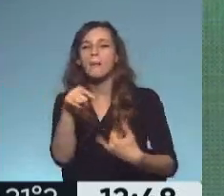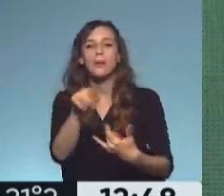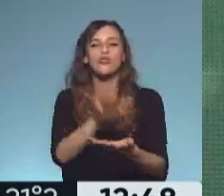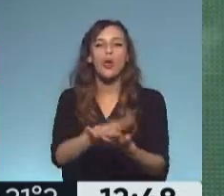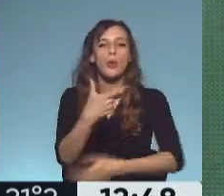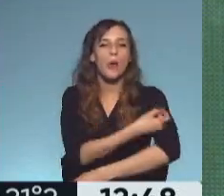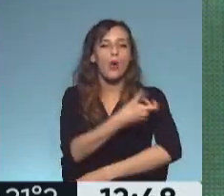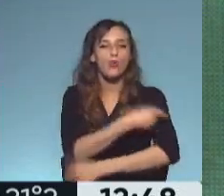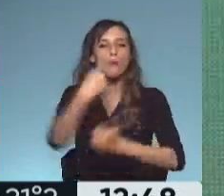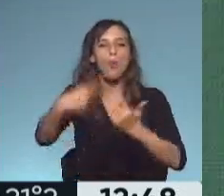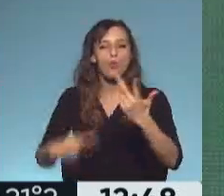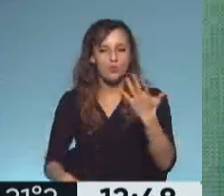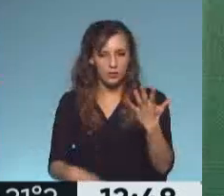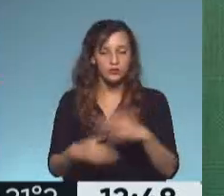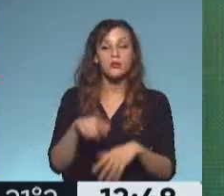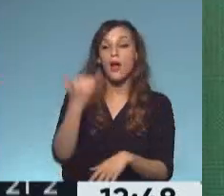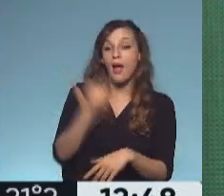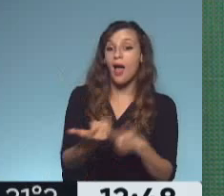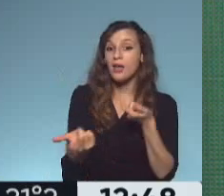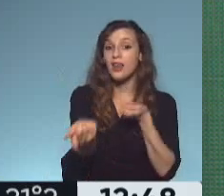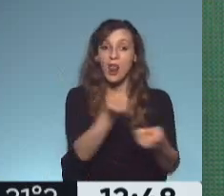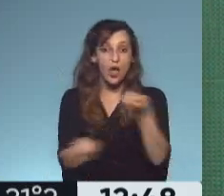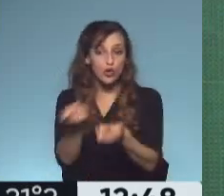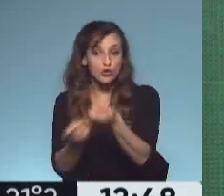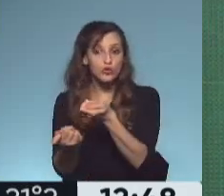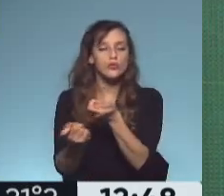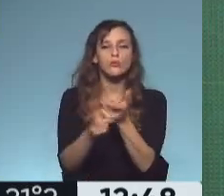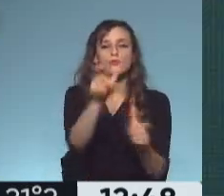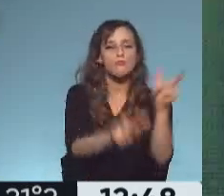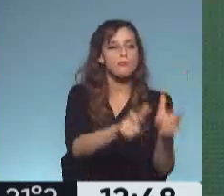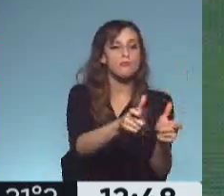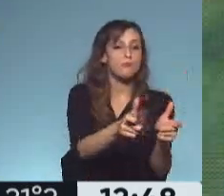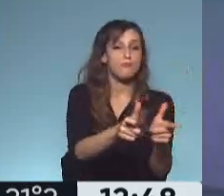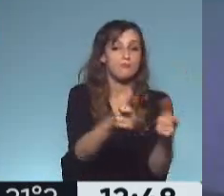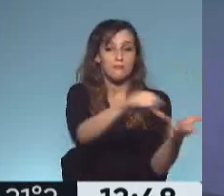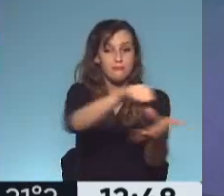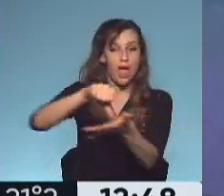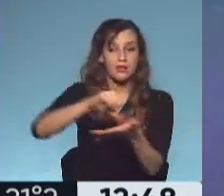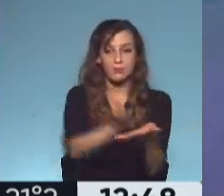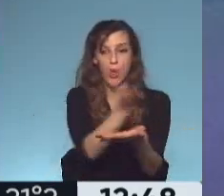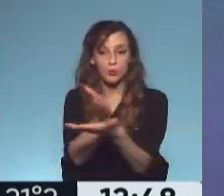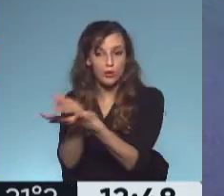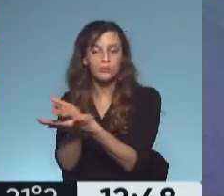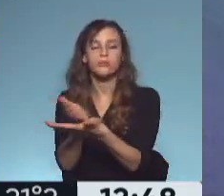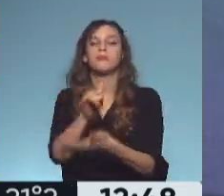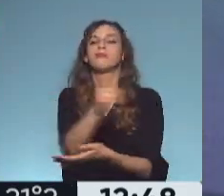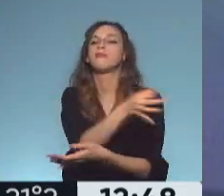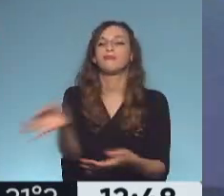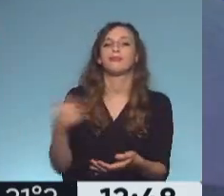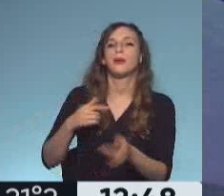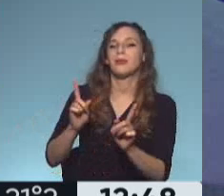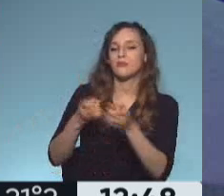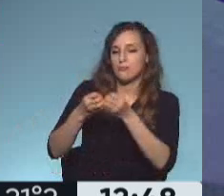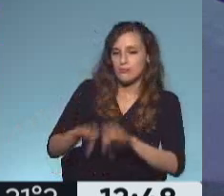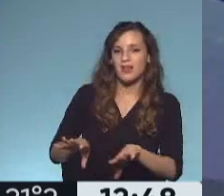de multivacunas. Digo, hay negociaciones con todos los productores posibles. Sí, desde el inicio que se comenzaron con las gestiones para